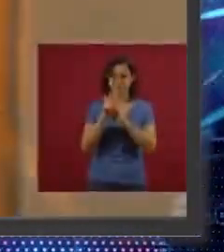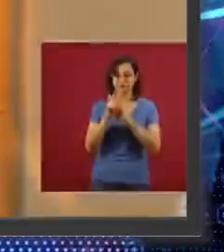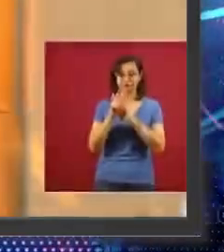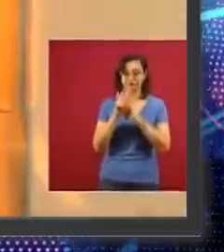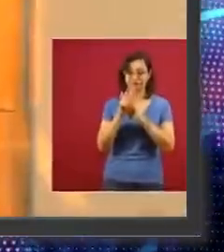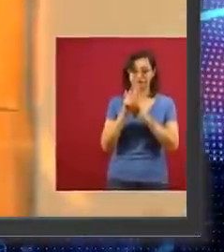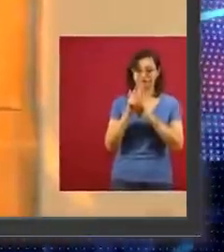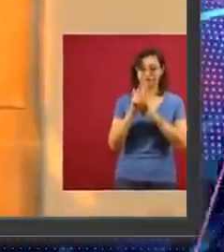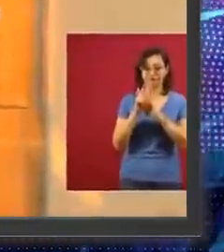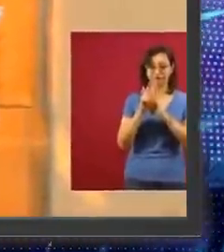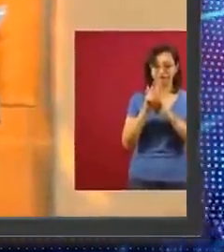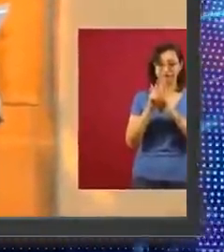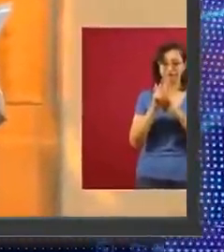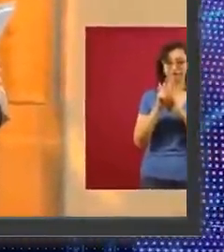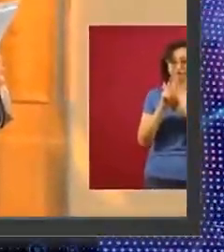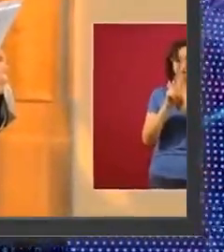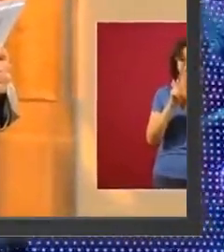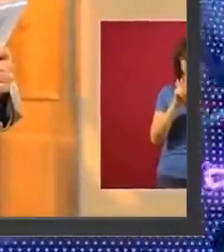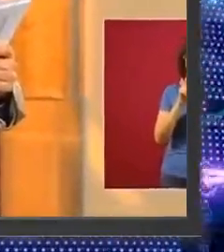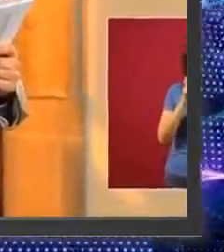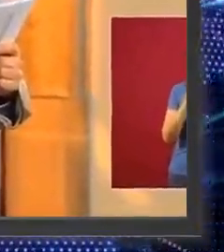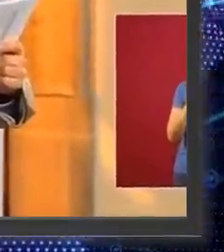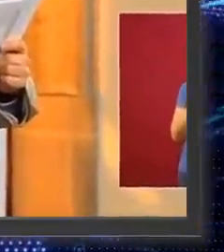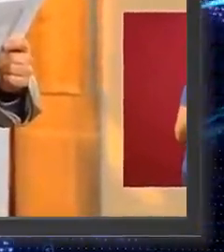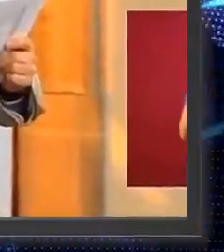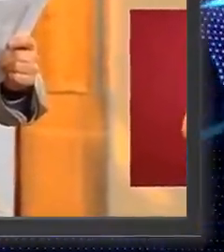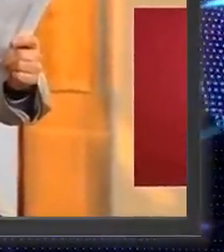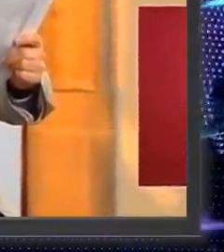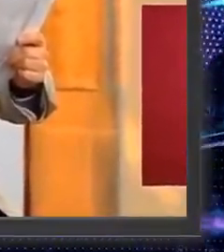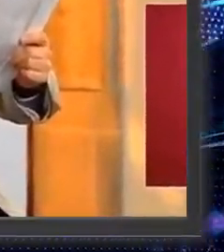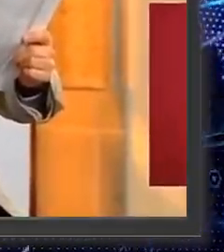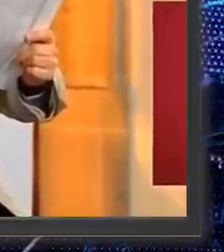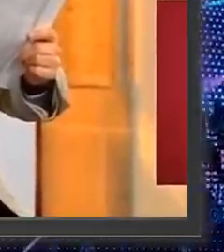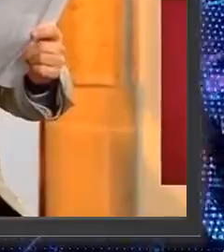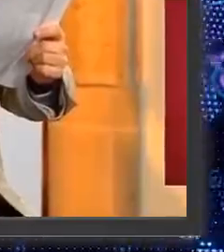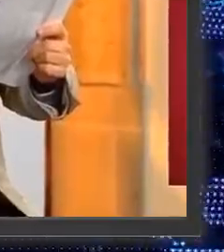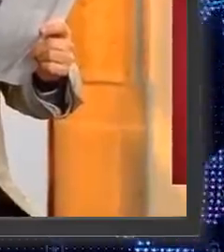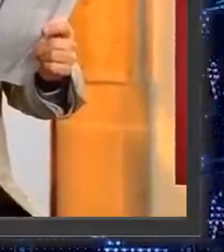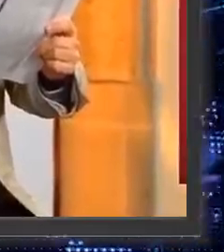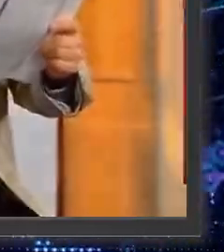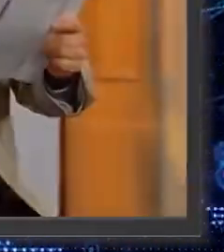sana distancia para actividades fundamentales, como esa, lo harán.